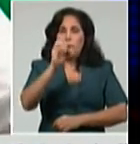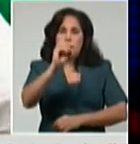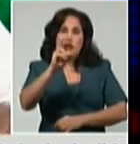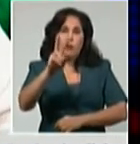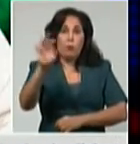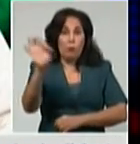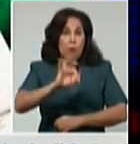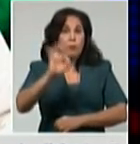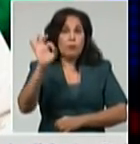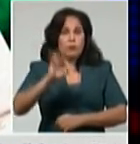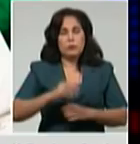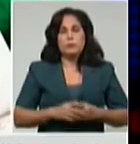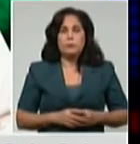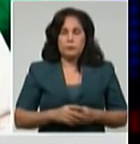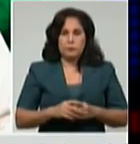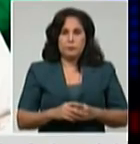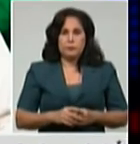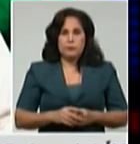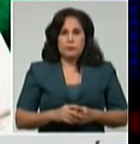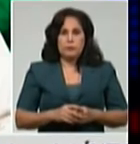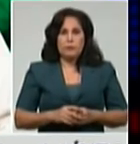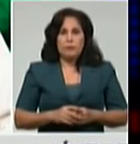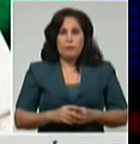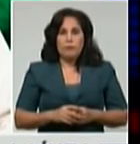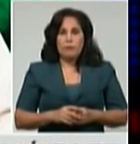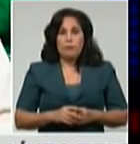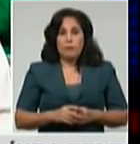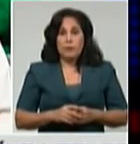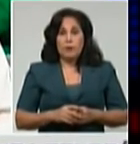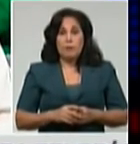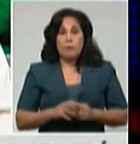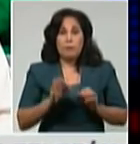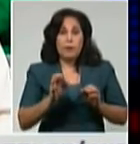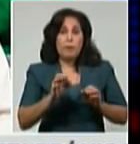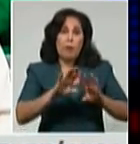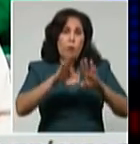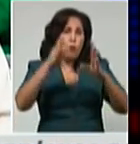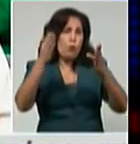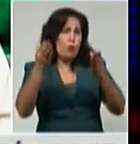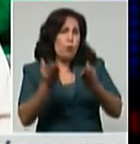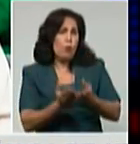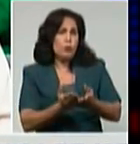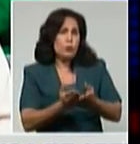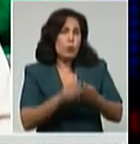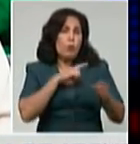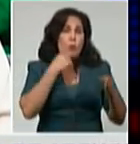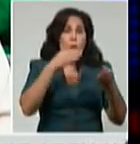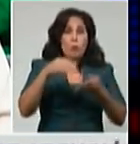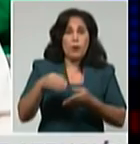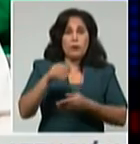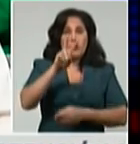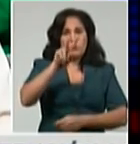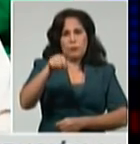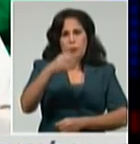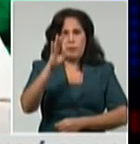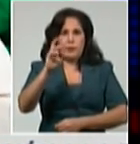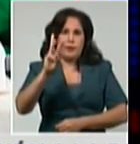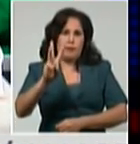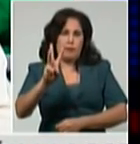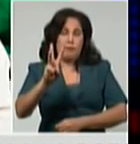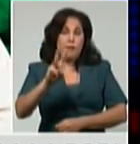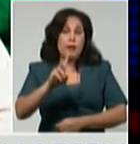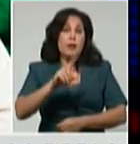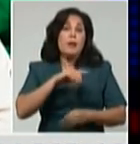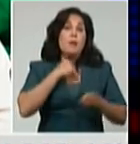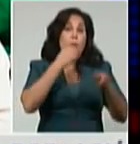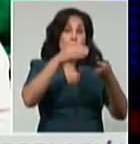2,02% contra la letalidad del mundo, que es de 2,83%, y la letalidad de la región de